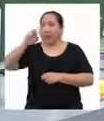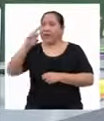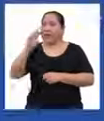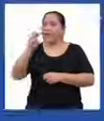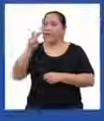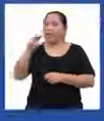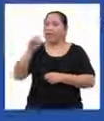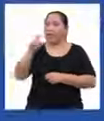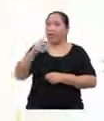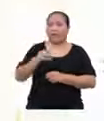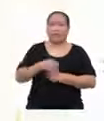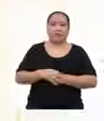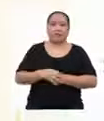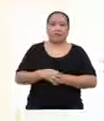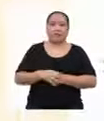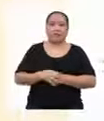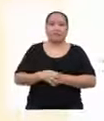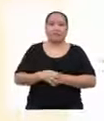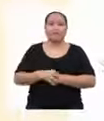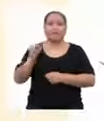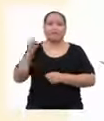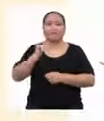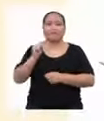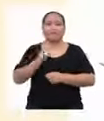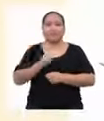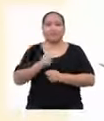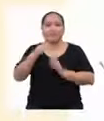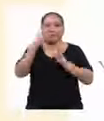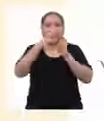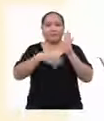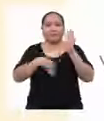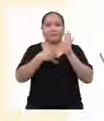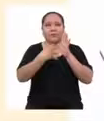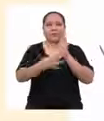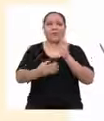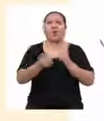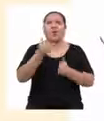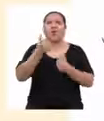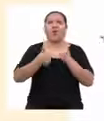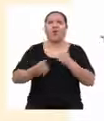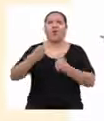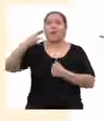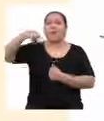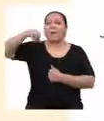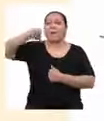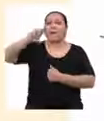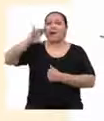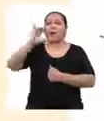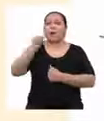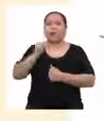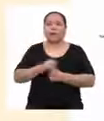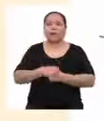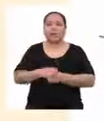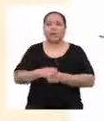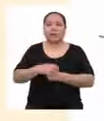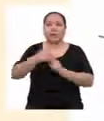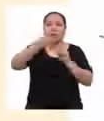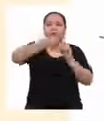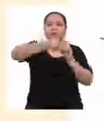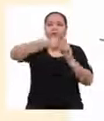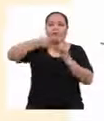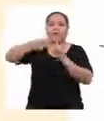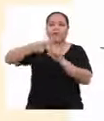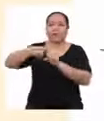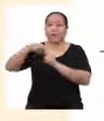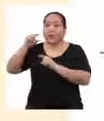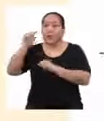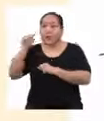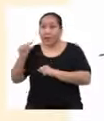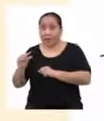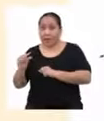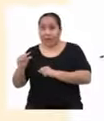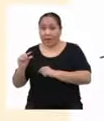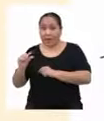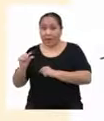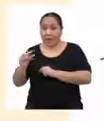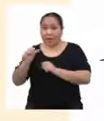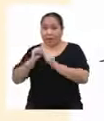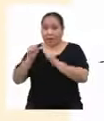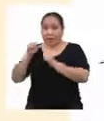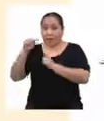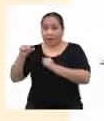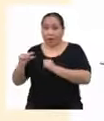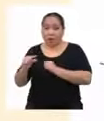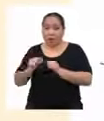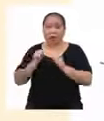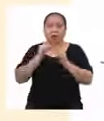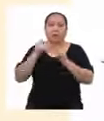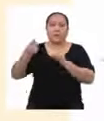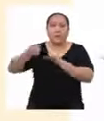¿verdad? La forma de calcular la marca de clase es hallar la semisuma del límite inferior con el límite